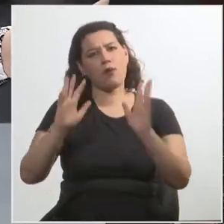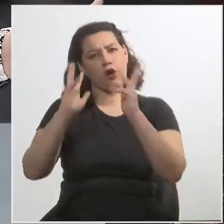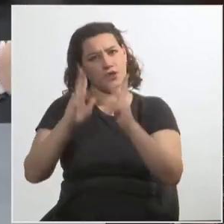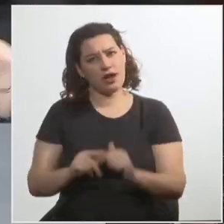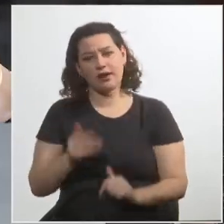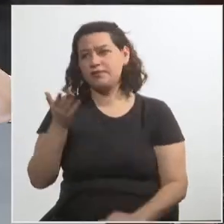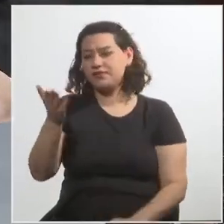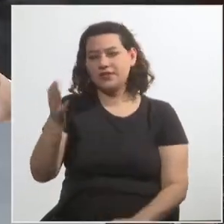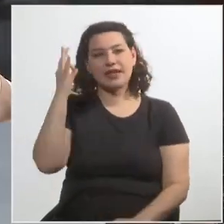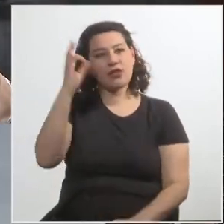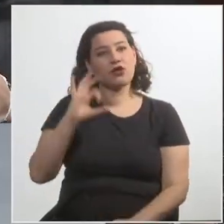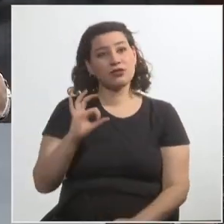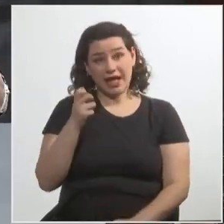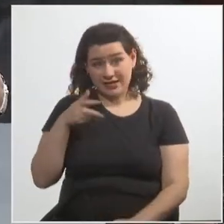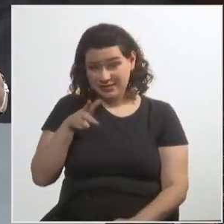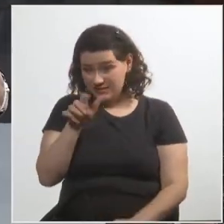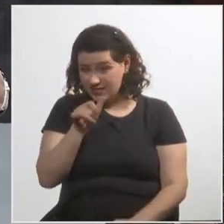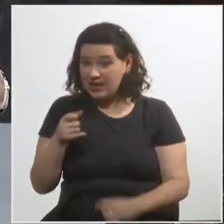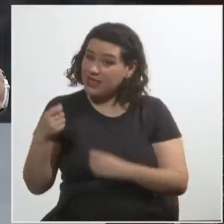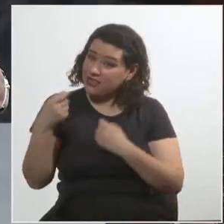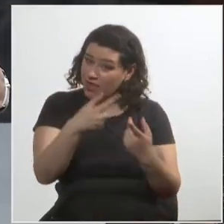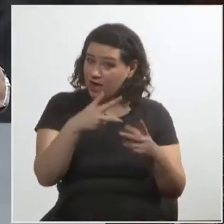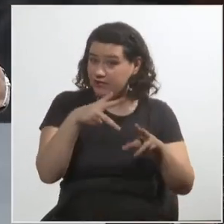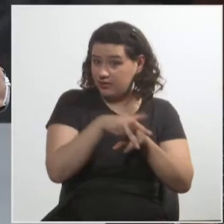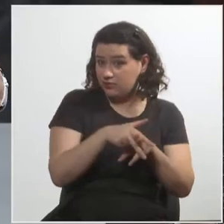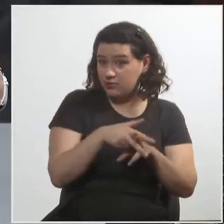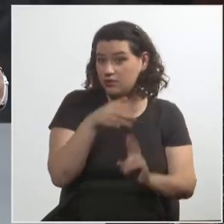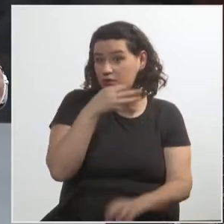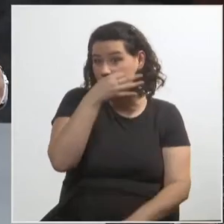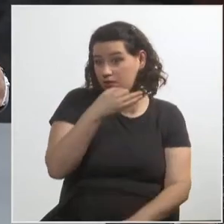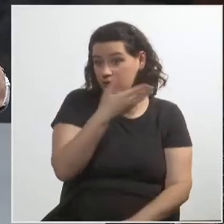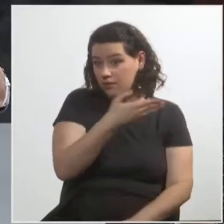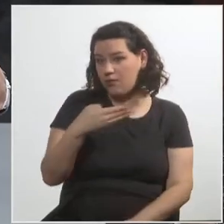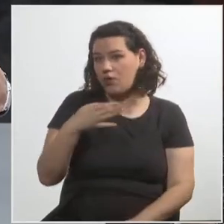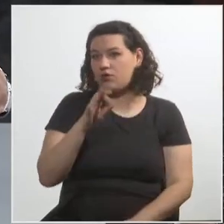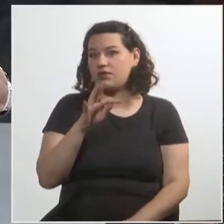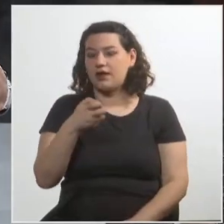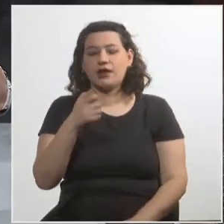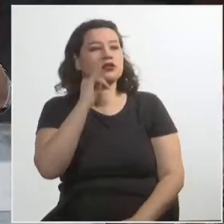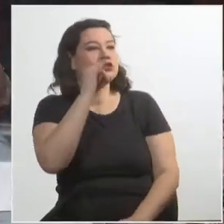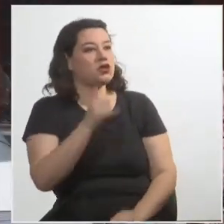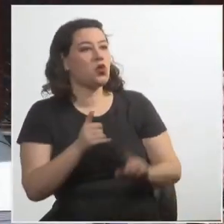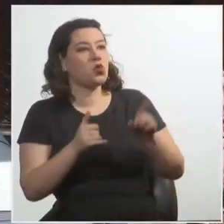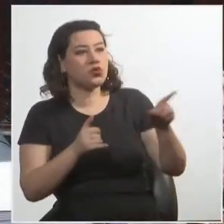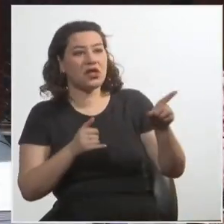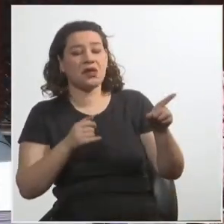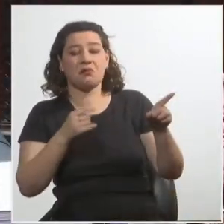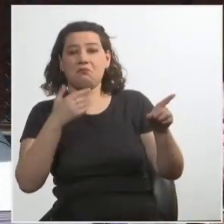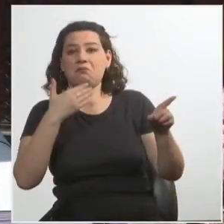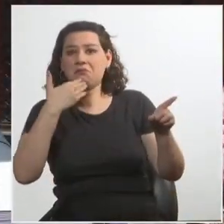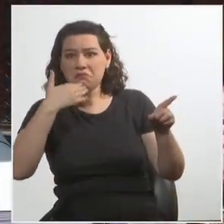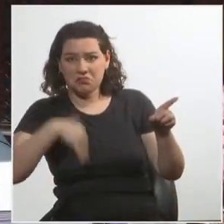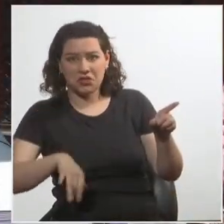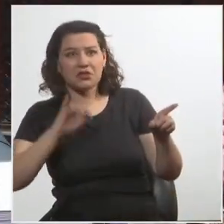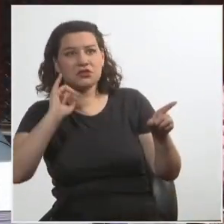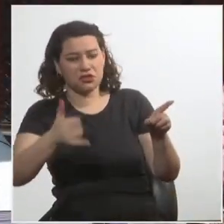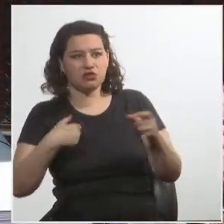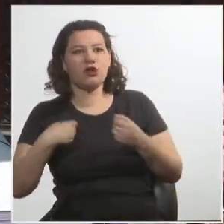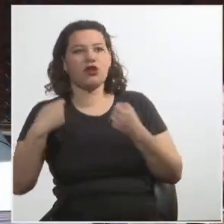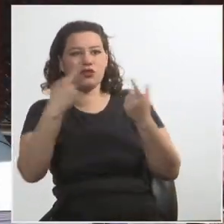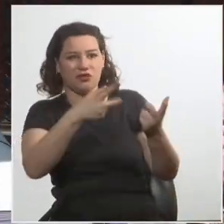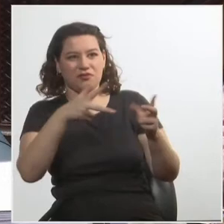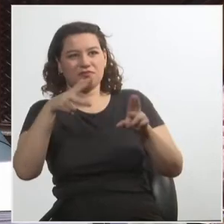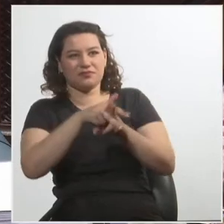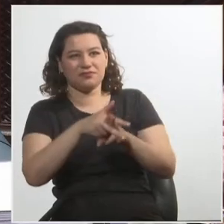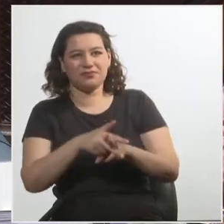senador Sánchez le le da palabra a la presidenta si usted entiende que corresponde yo le concedo una interrupción